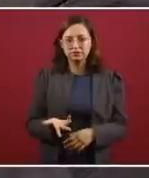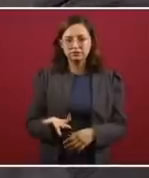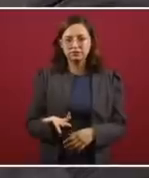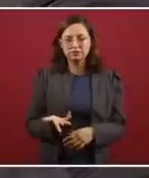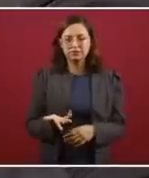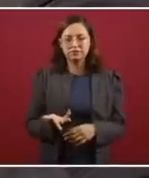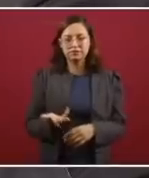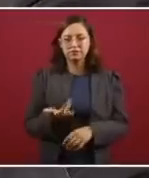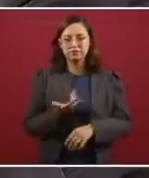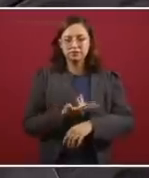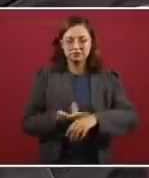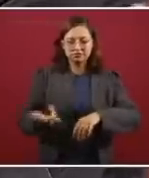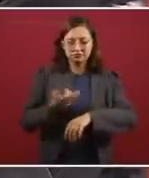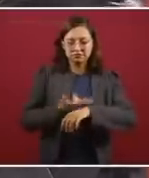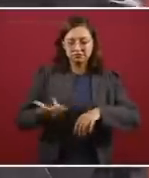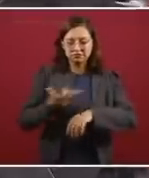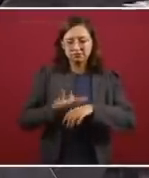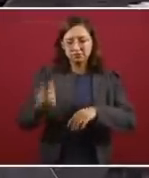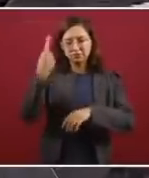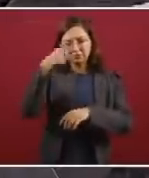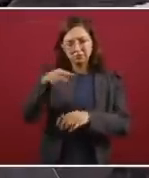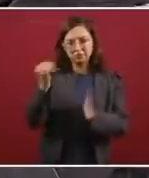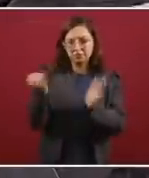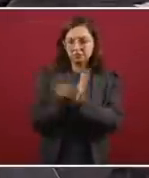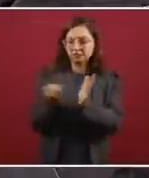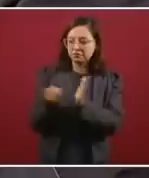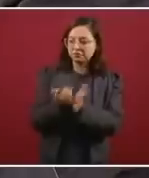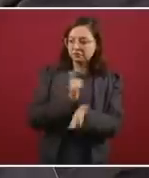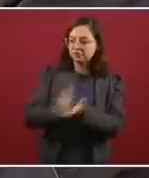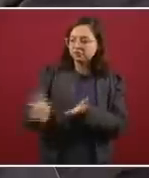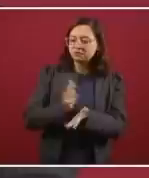para no contribuir, para no